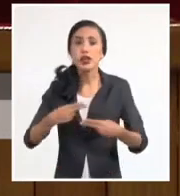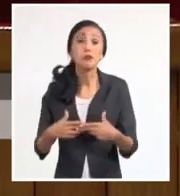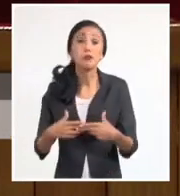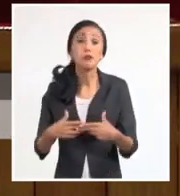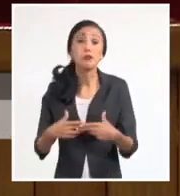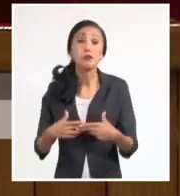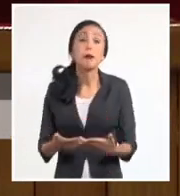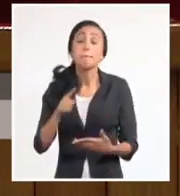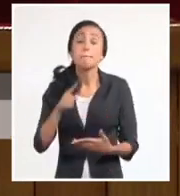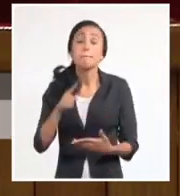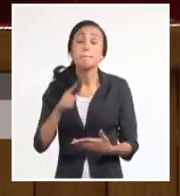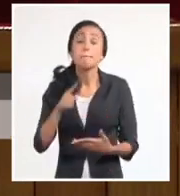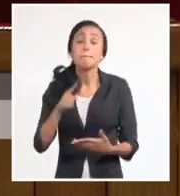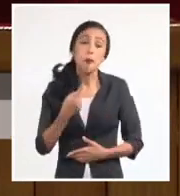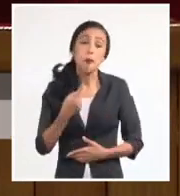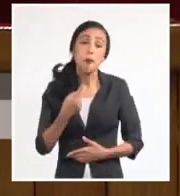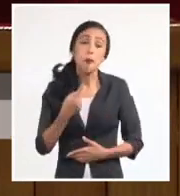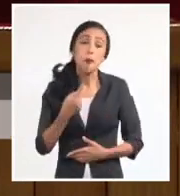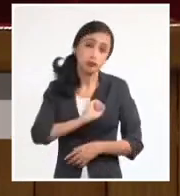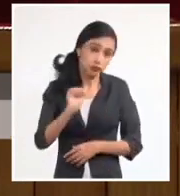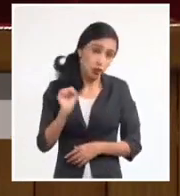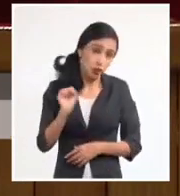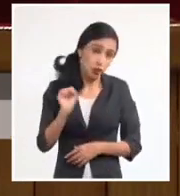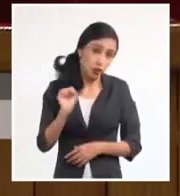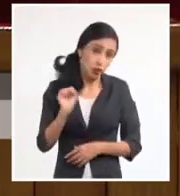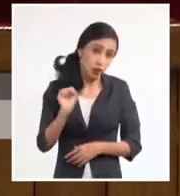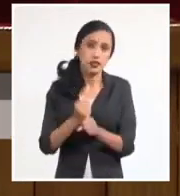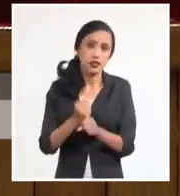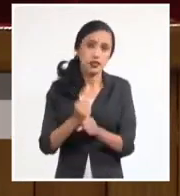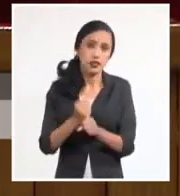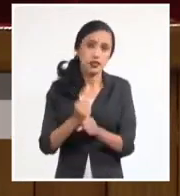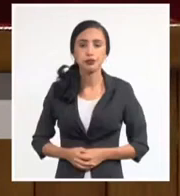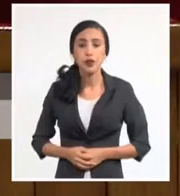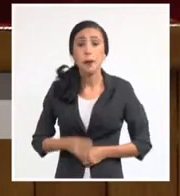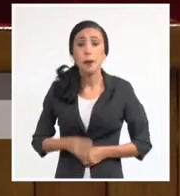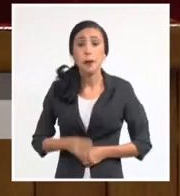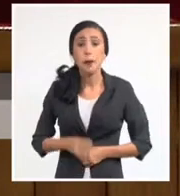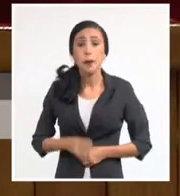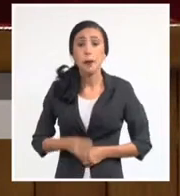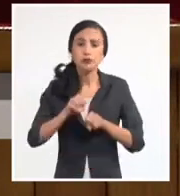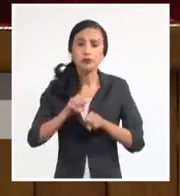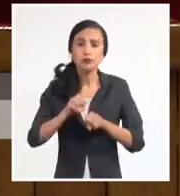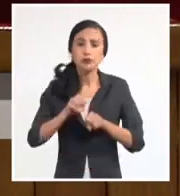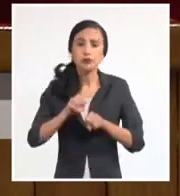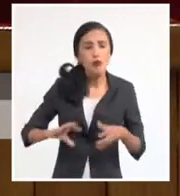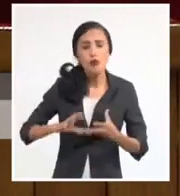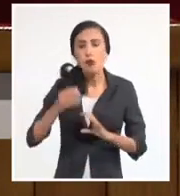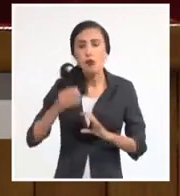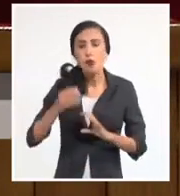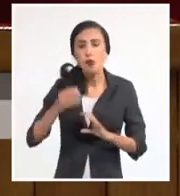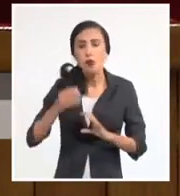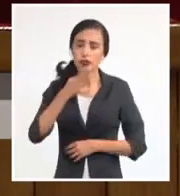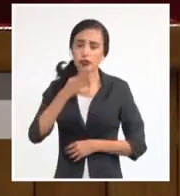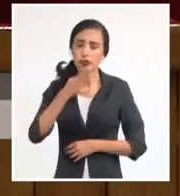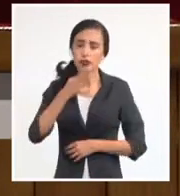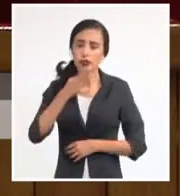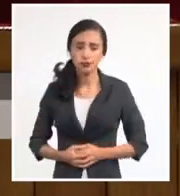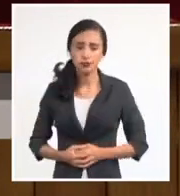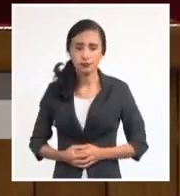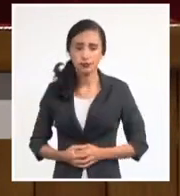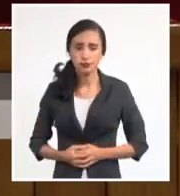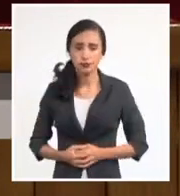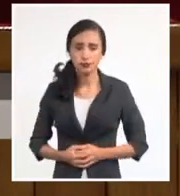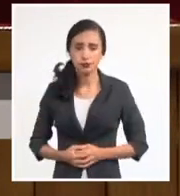llevar adelante la difusión del pensamiento del comandante en jefe y en la cual, después